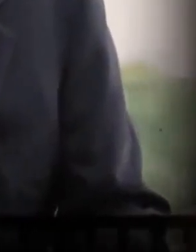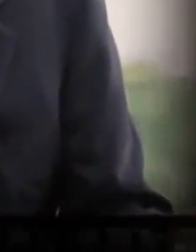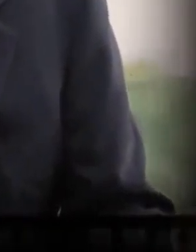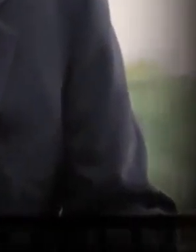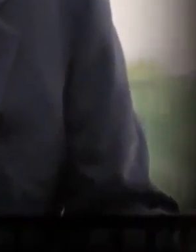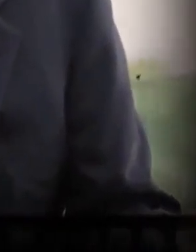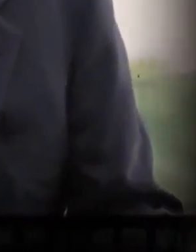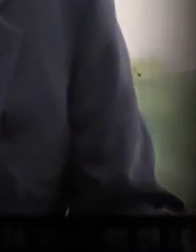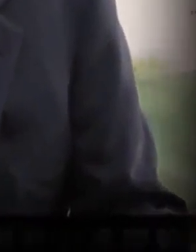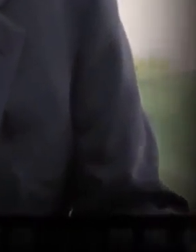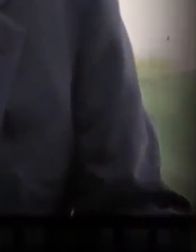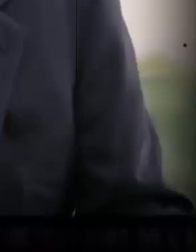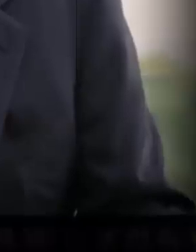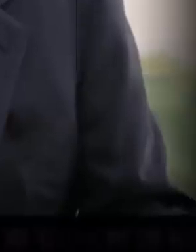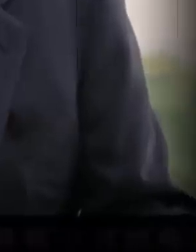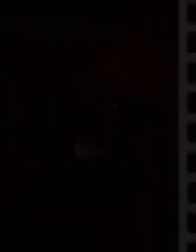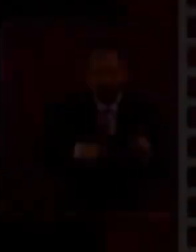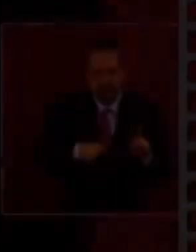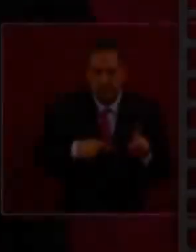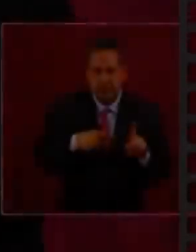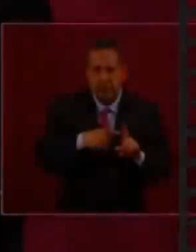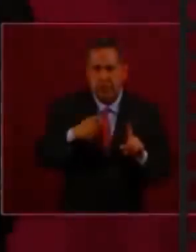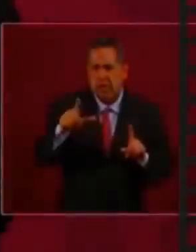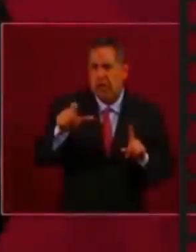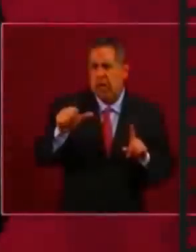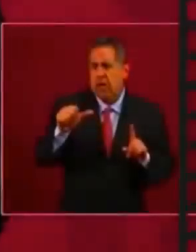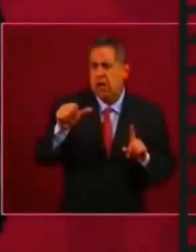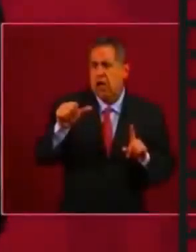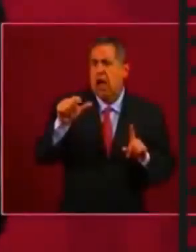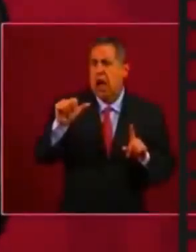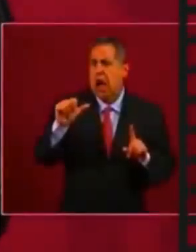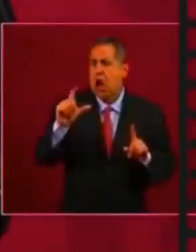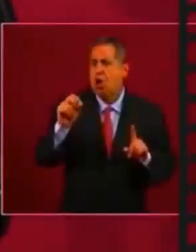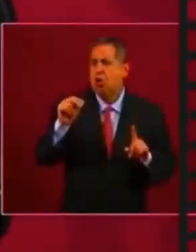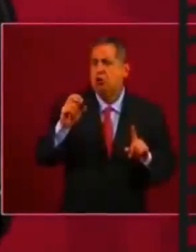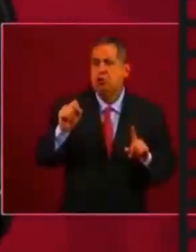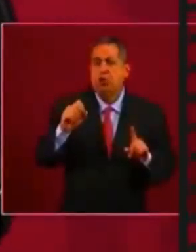esto en medio de la pandemia. Alonso Ancira